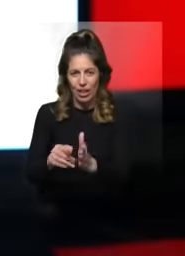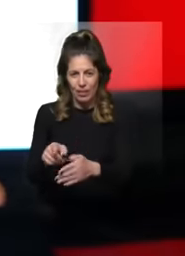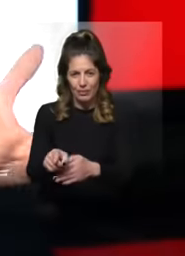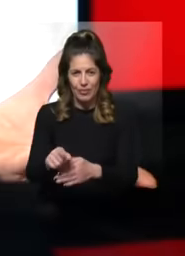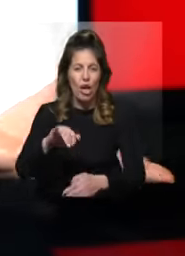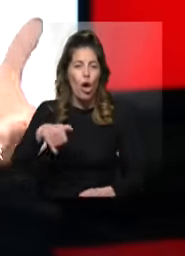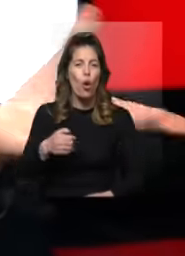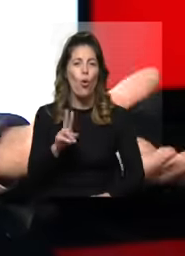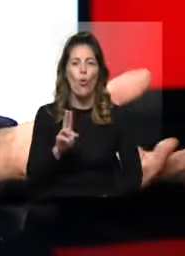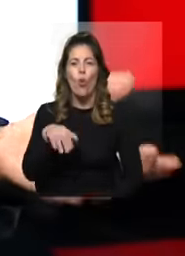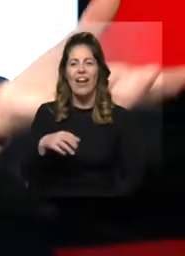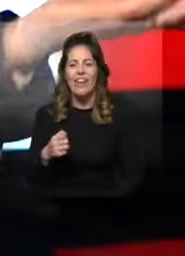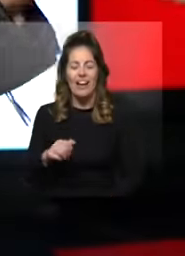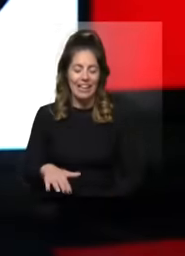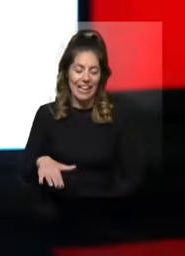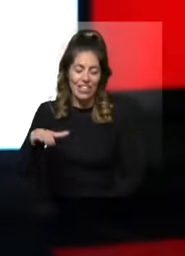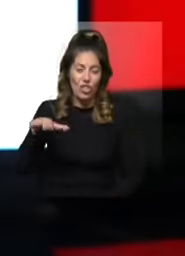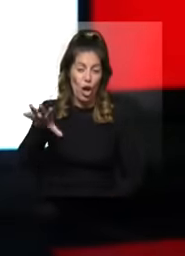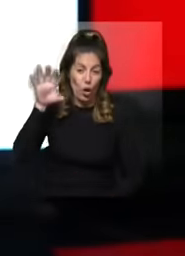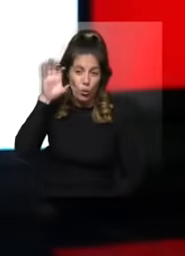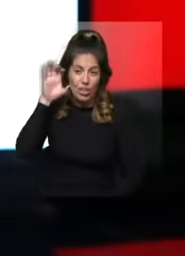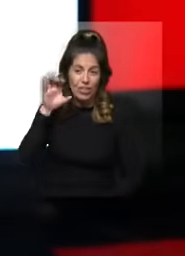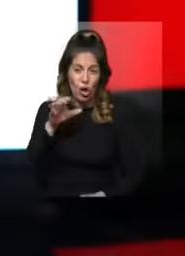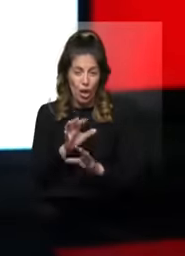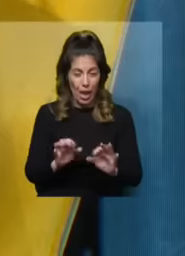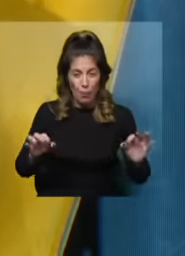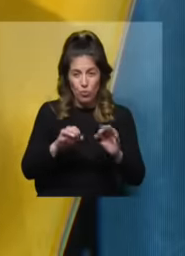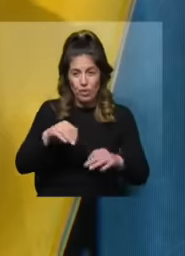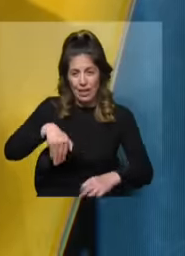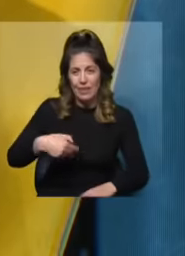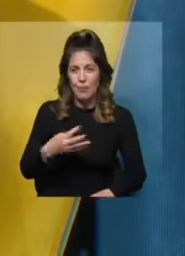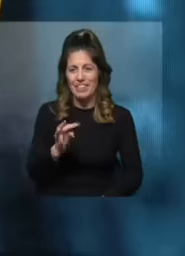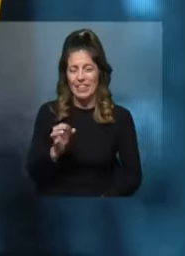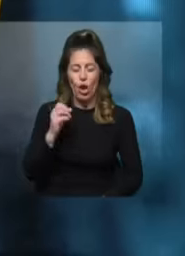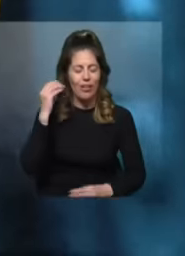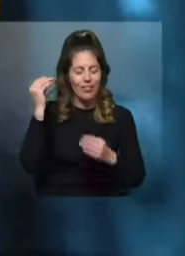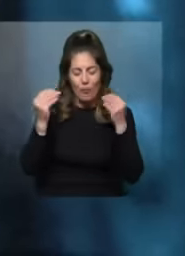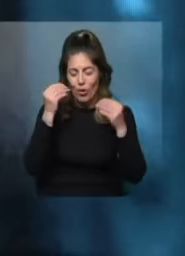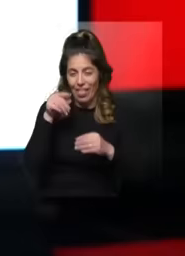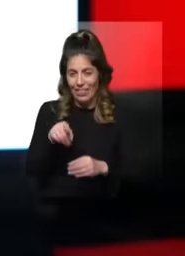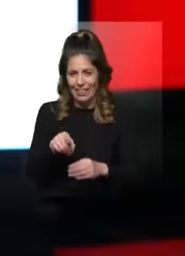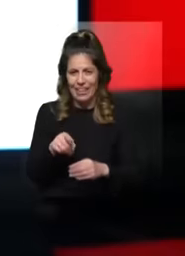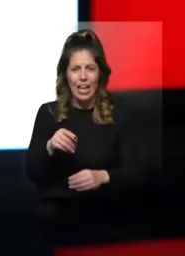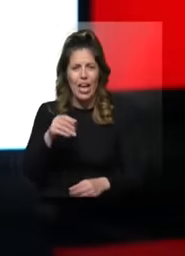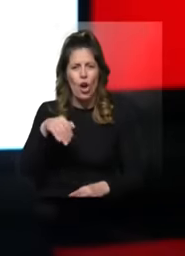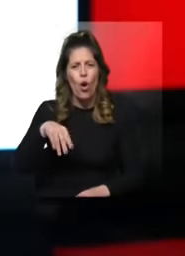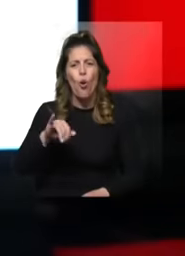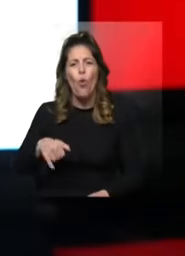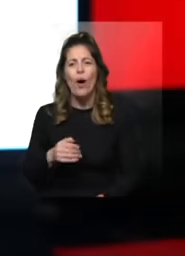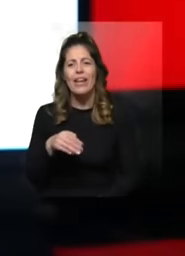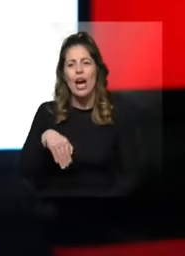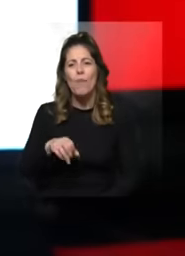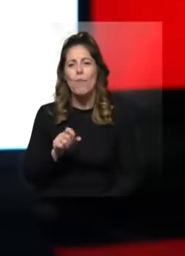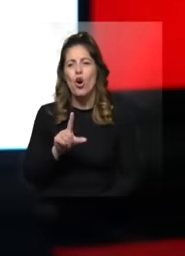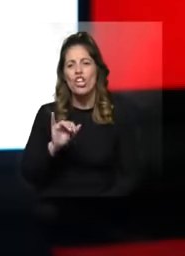Juana creció escuchando la música de Mateo. Enamorada de Mateo. Que por cierto, Juana Molina en sus